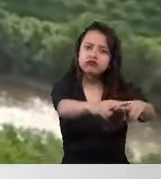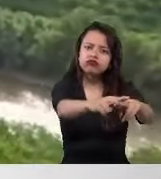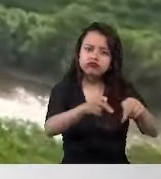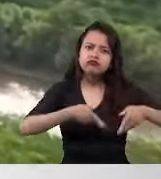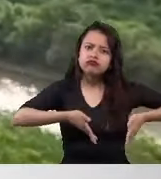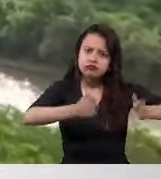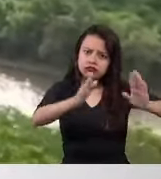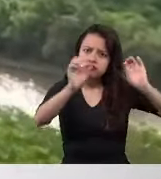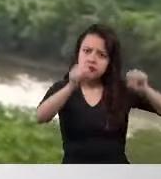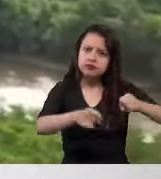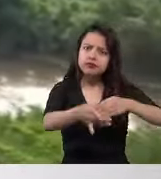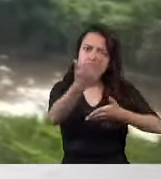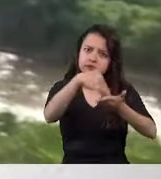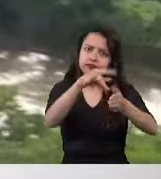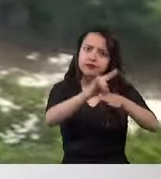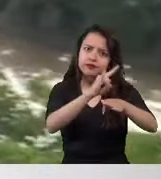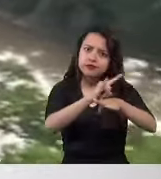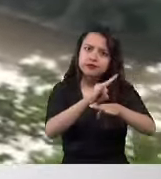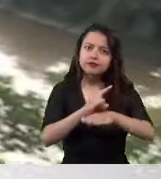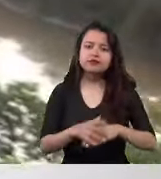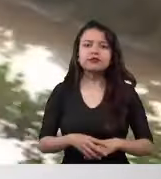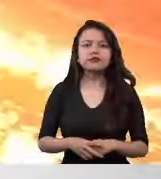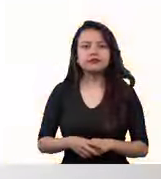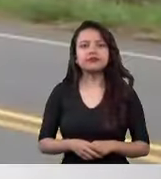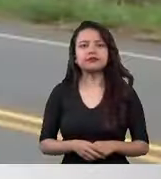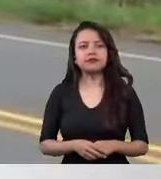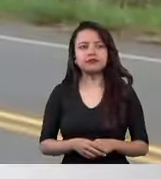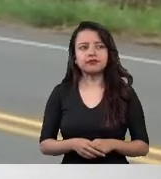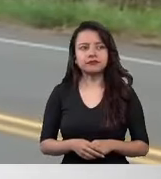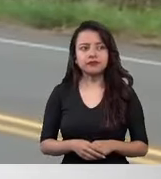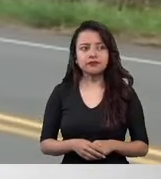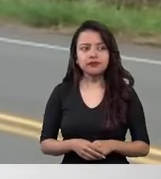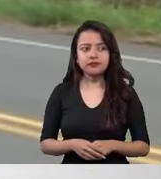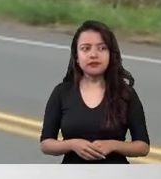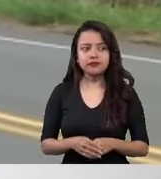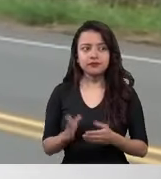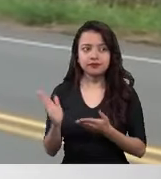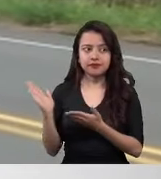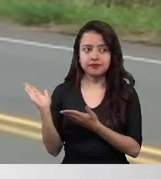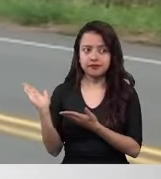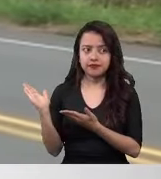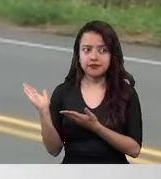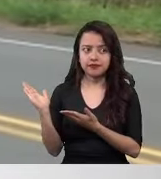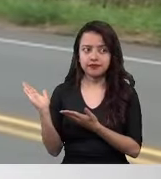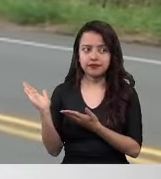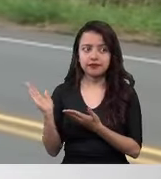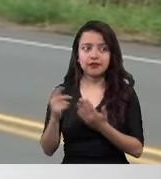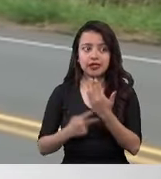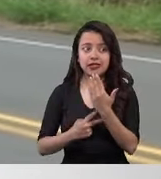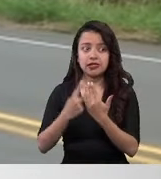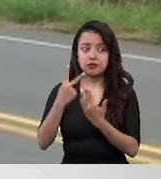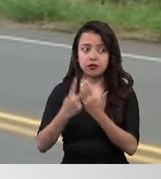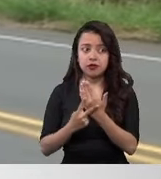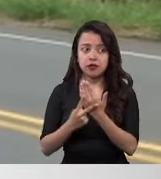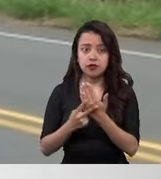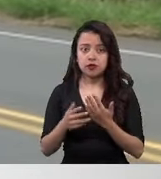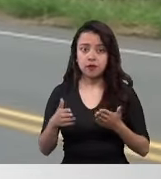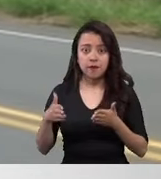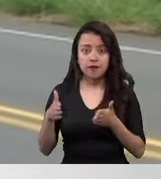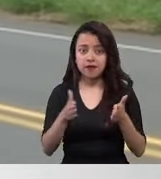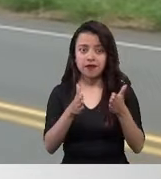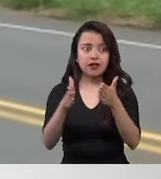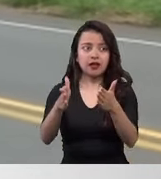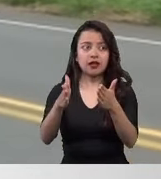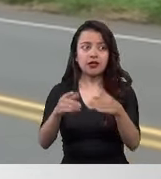y los diferentes desarrollos viales. La entrega de este proyecto vial será de corto, mediano